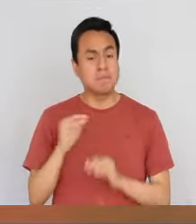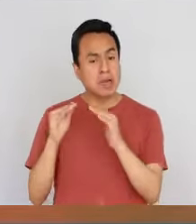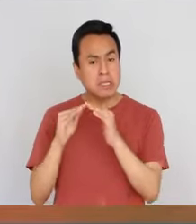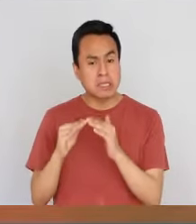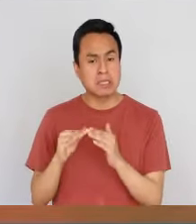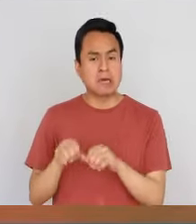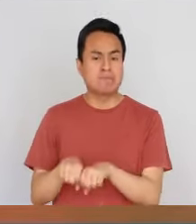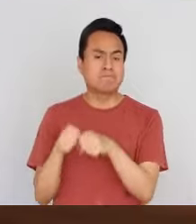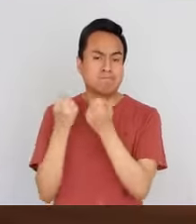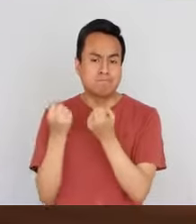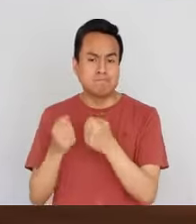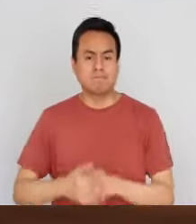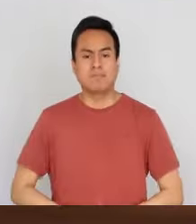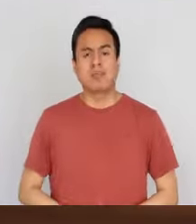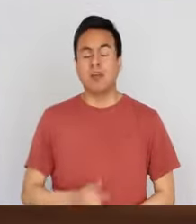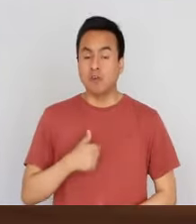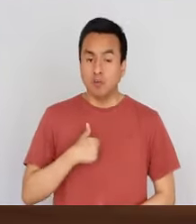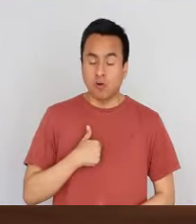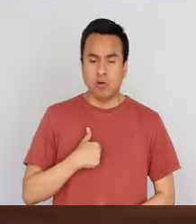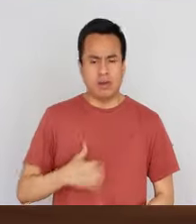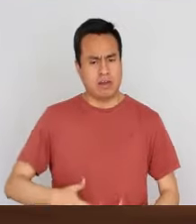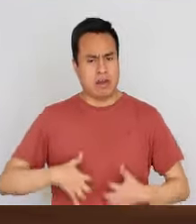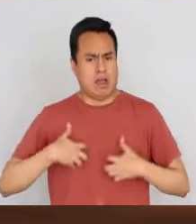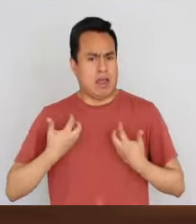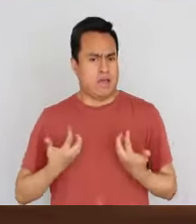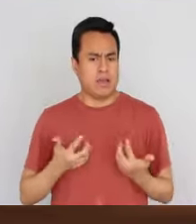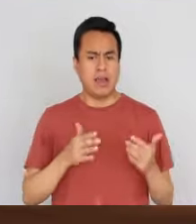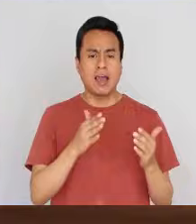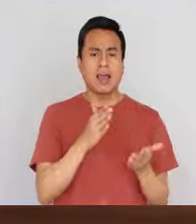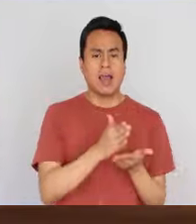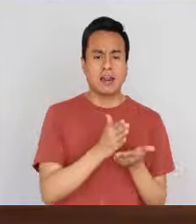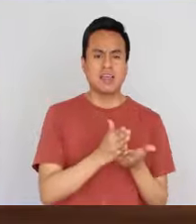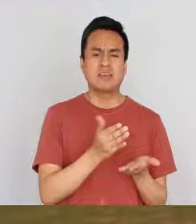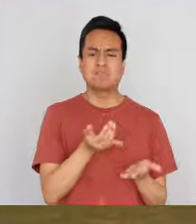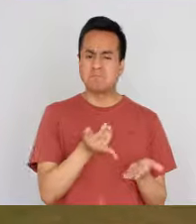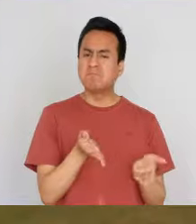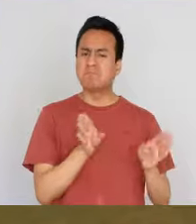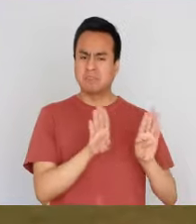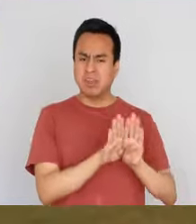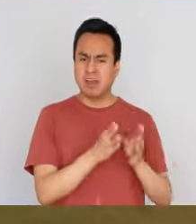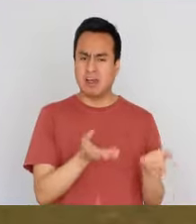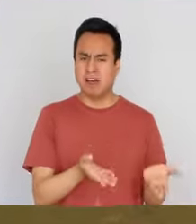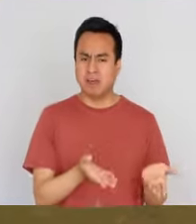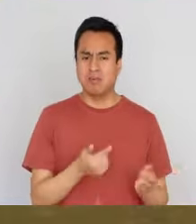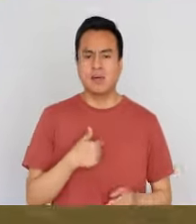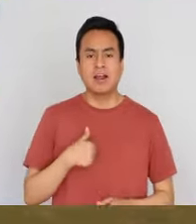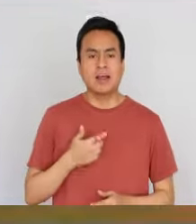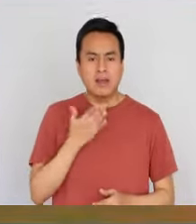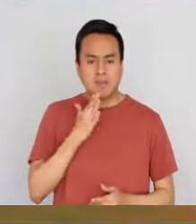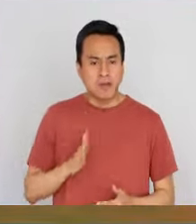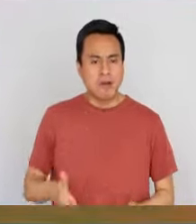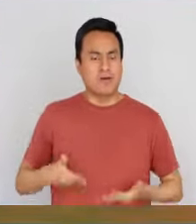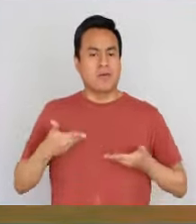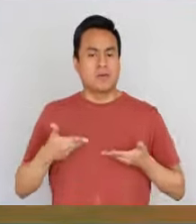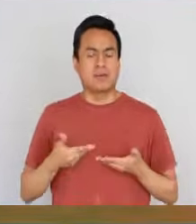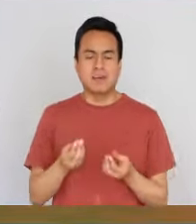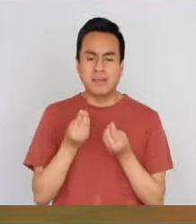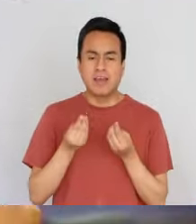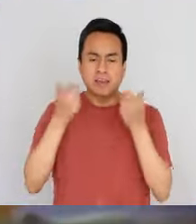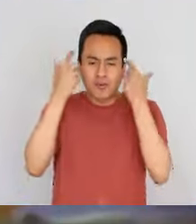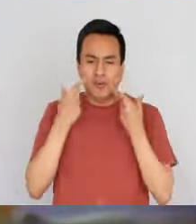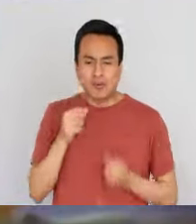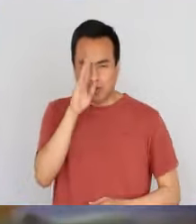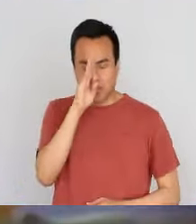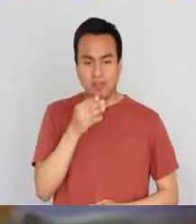mi casita se rompió. Y yo tengo rabia porque el jardín está cerrado. Ahora me siento mucho mejor. ¡Qué bien,